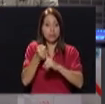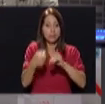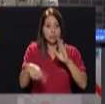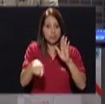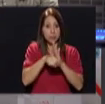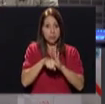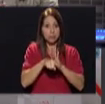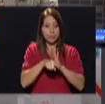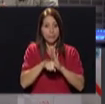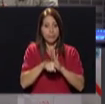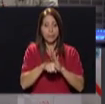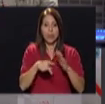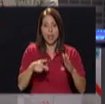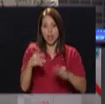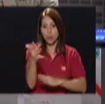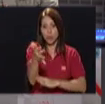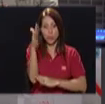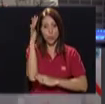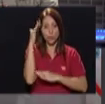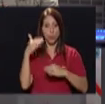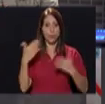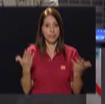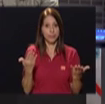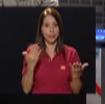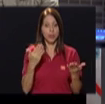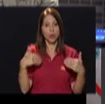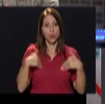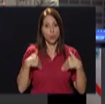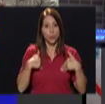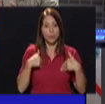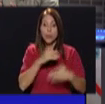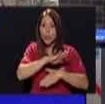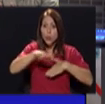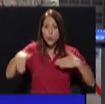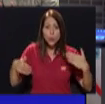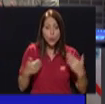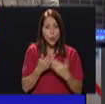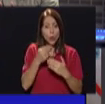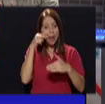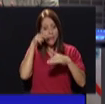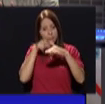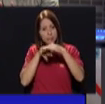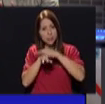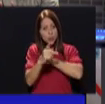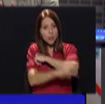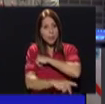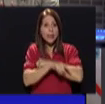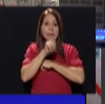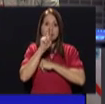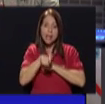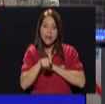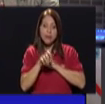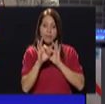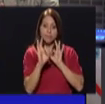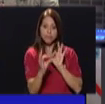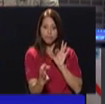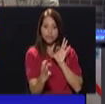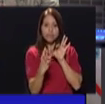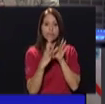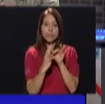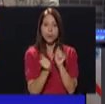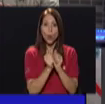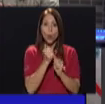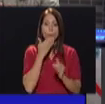que puede generar un mega impacto a nivel de vida silvestre. Toda la visión inclusive de la planificación del país tiene que estar